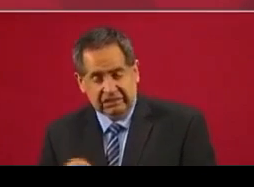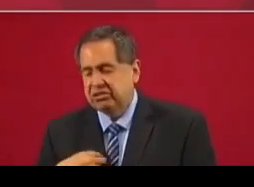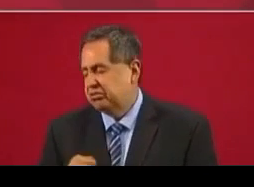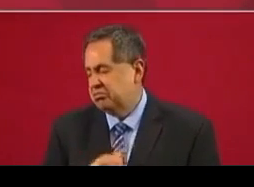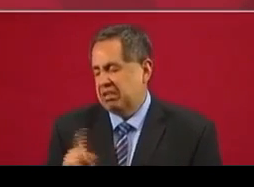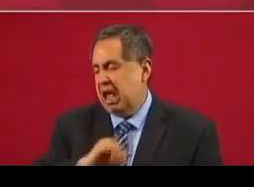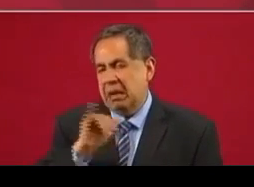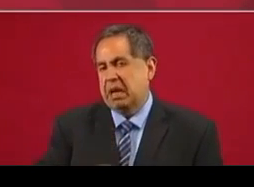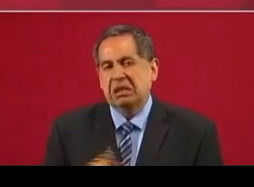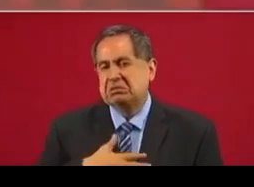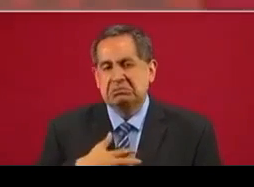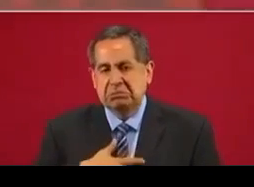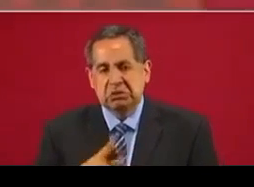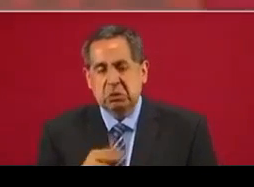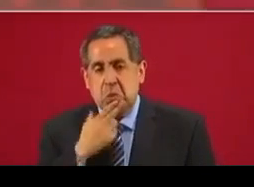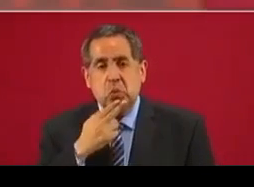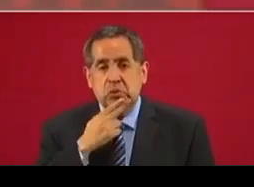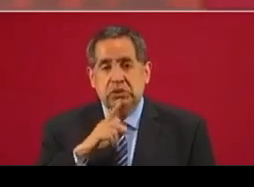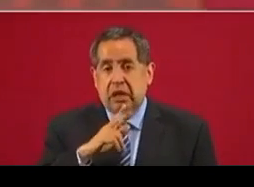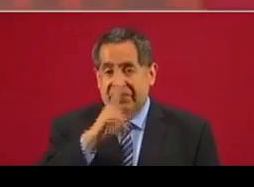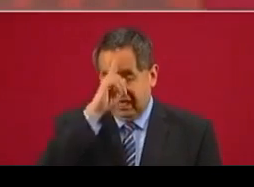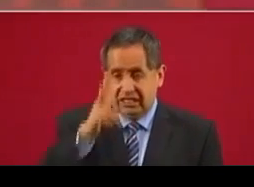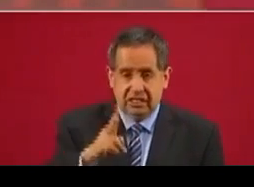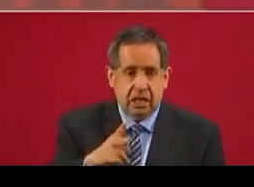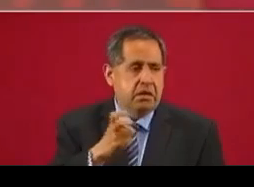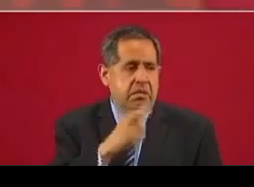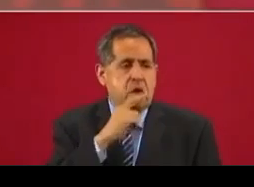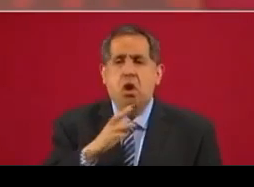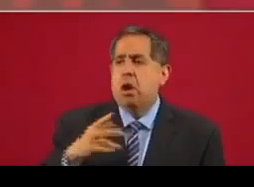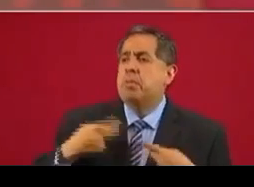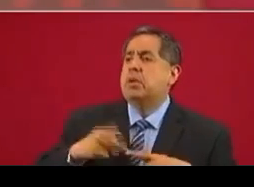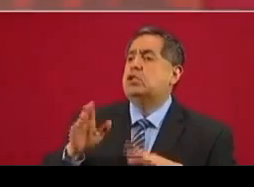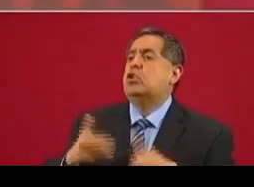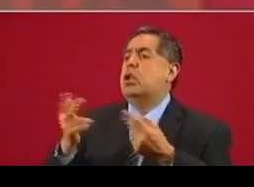por eso consulta